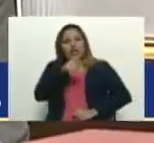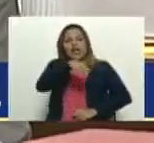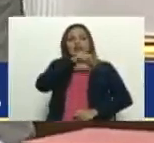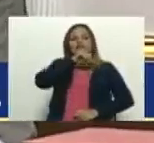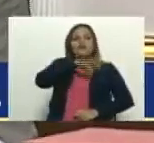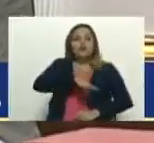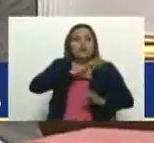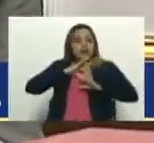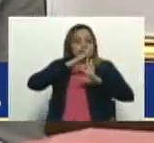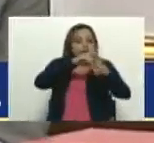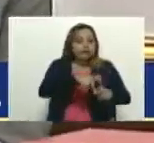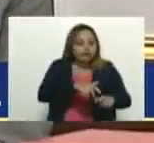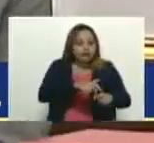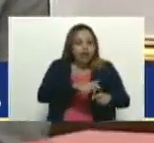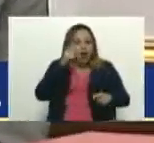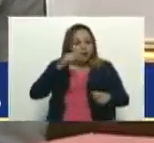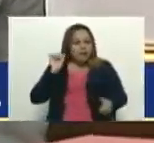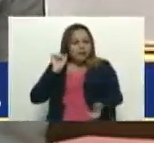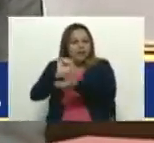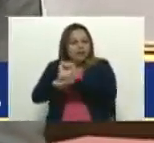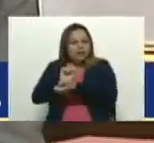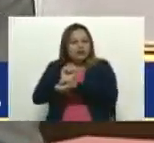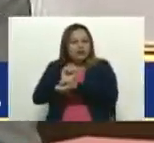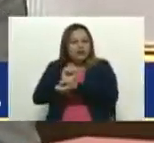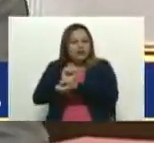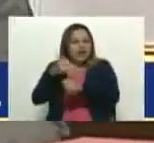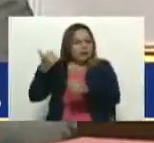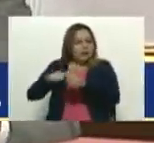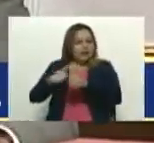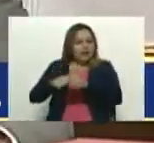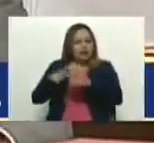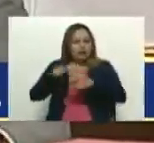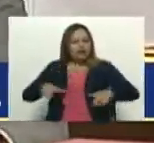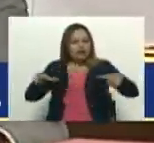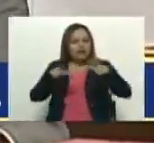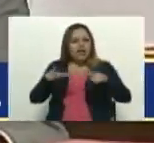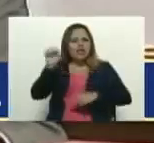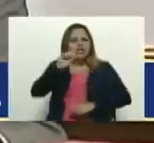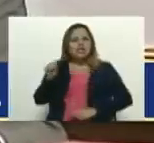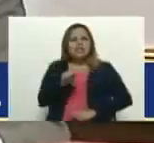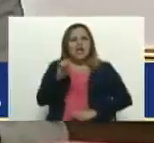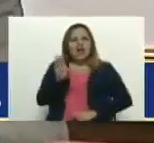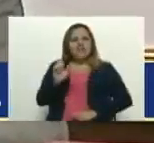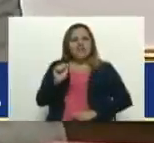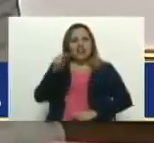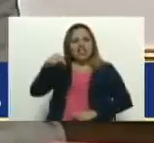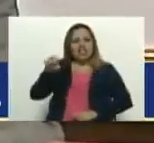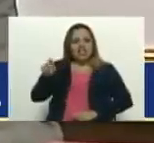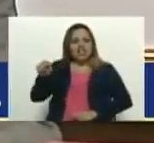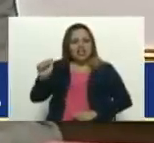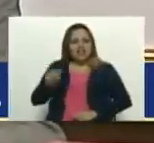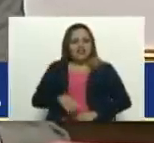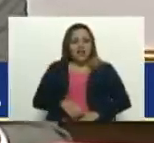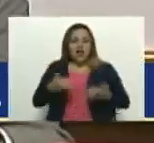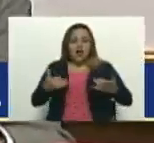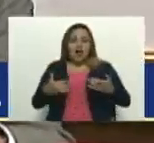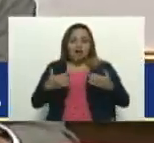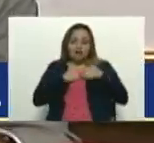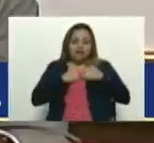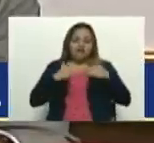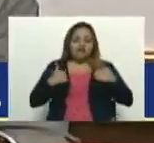de Sabaneta en Maracaibo. Así que con el pecho henchido de tanta emoción y